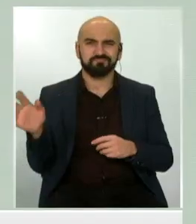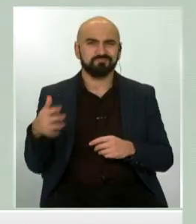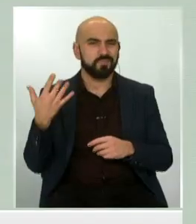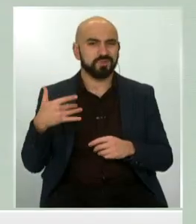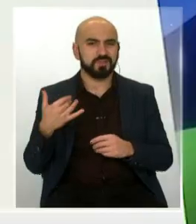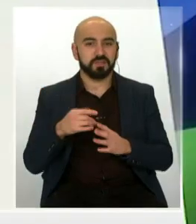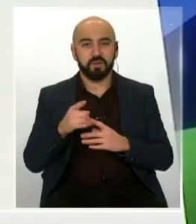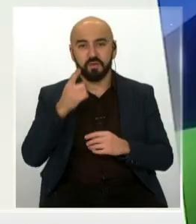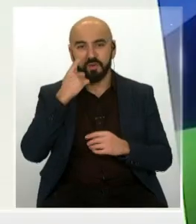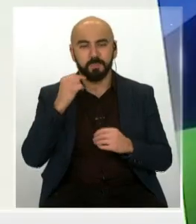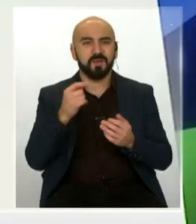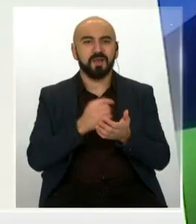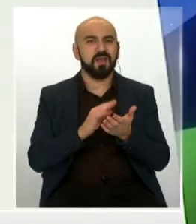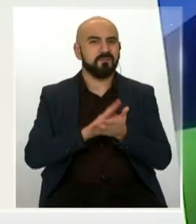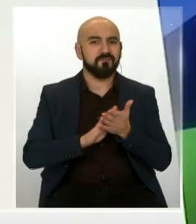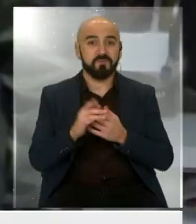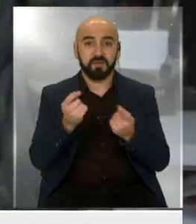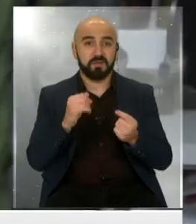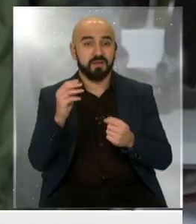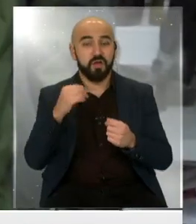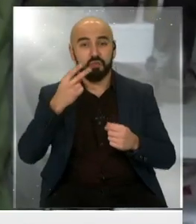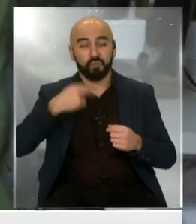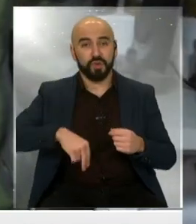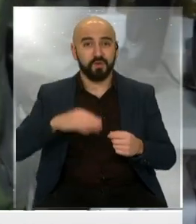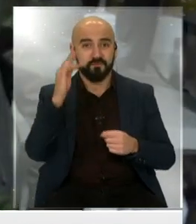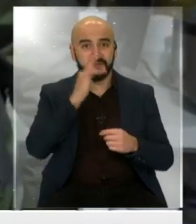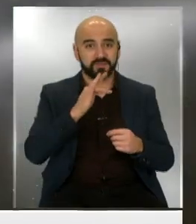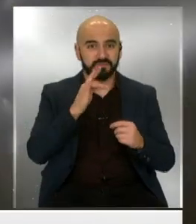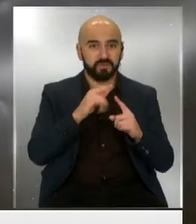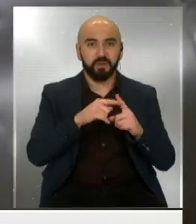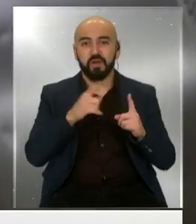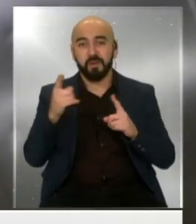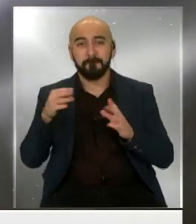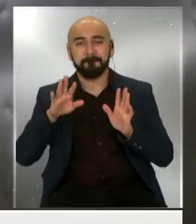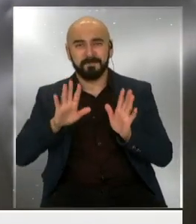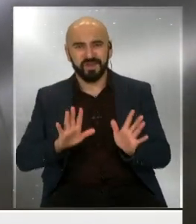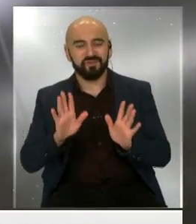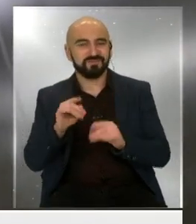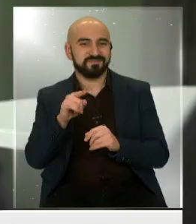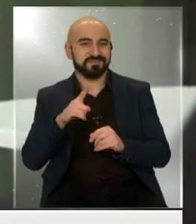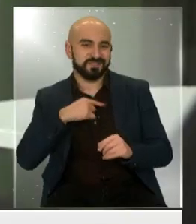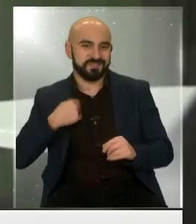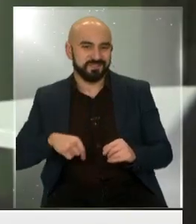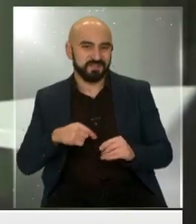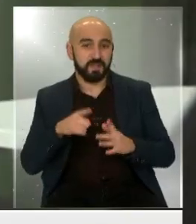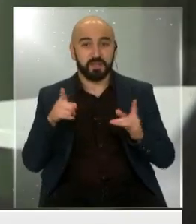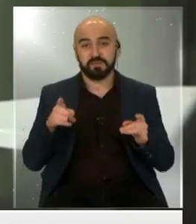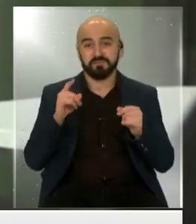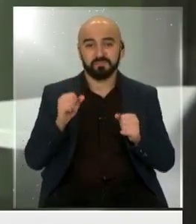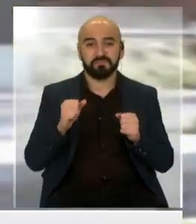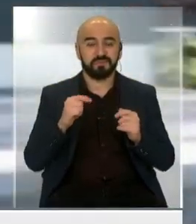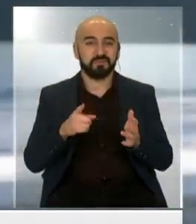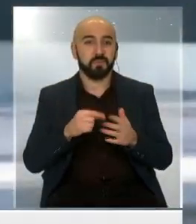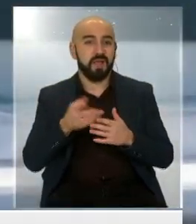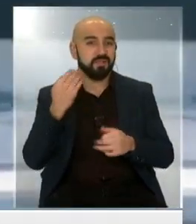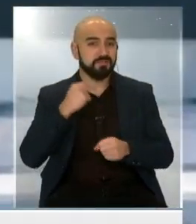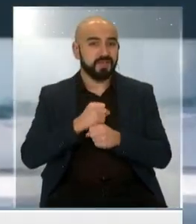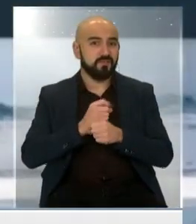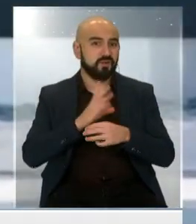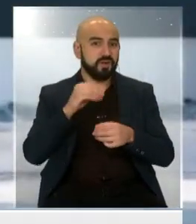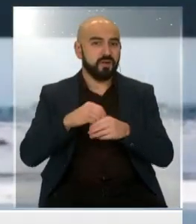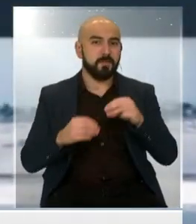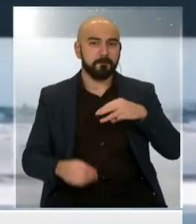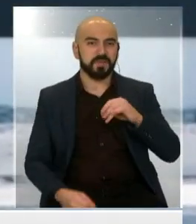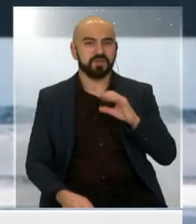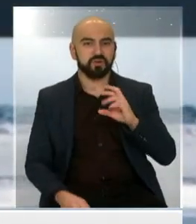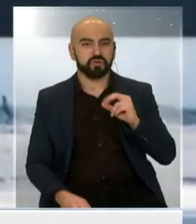calificado como el Zuckerberg chino. Sin embargo, su imperio lo podría llevar a reencontrarse con sus inicios tecnológicos cuando trabajó en Microsoft,